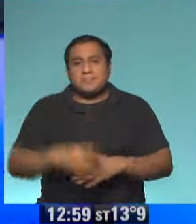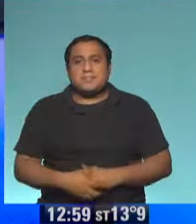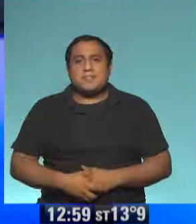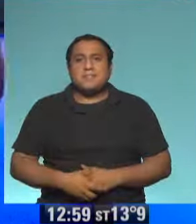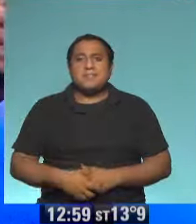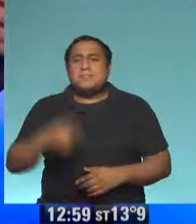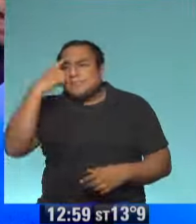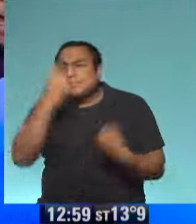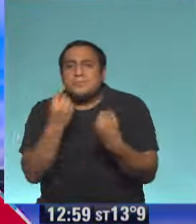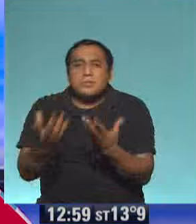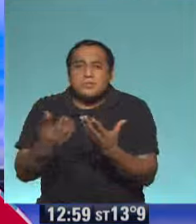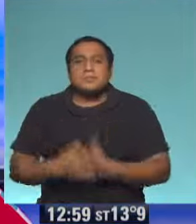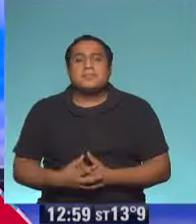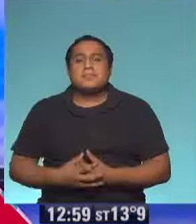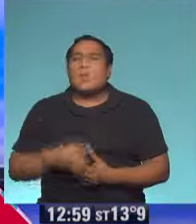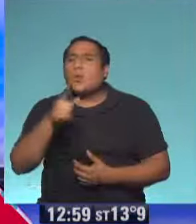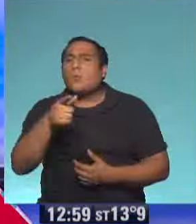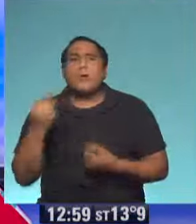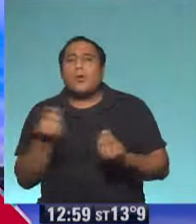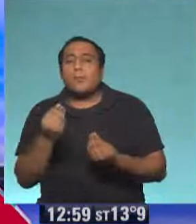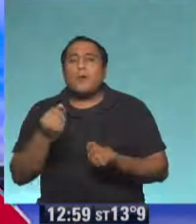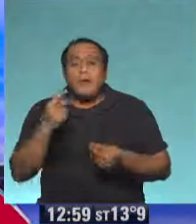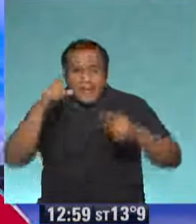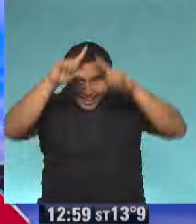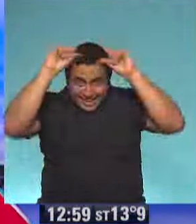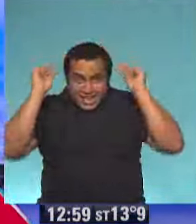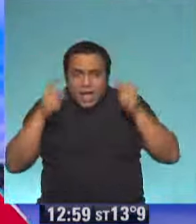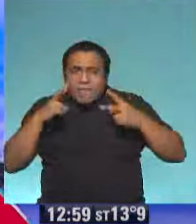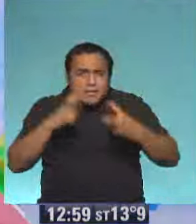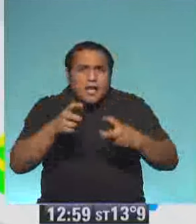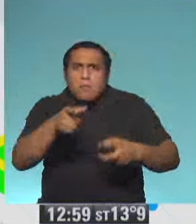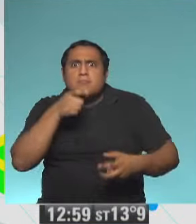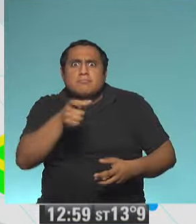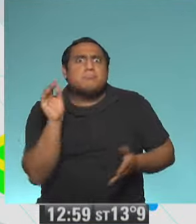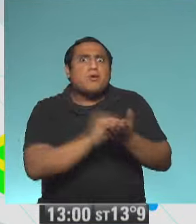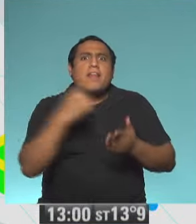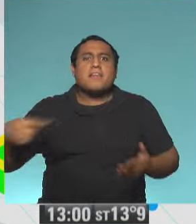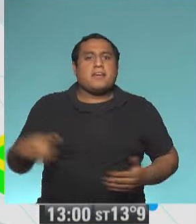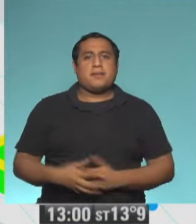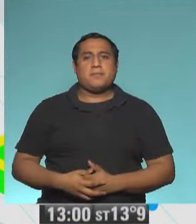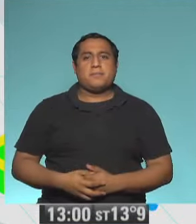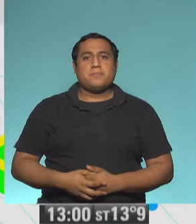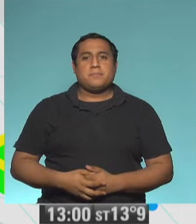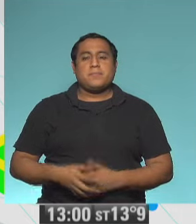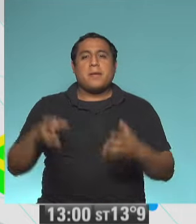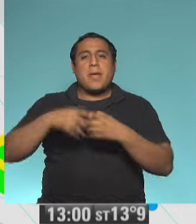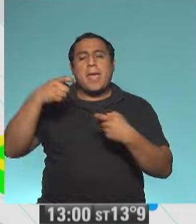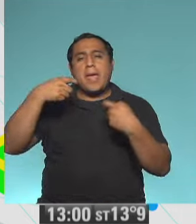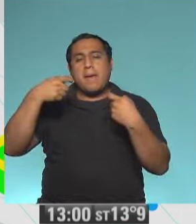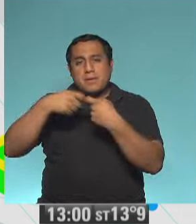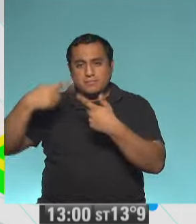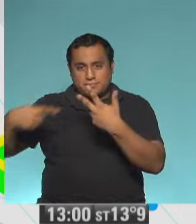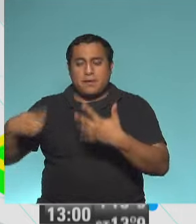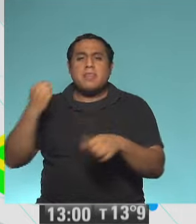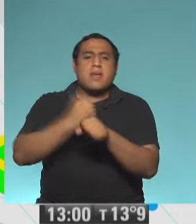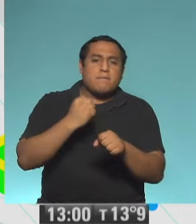le ¿y qué piensan los chicos? ¿Qué pusieron? ¿Qué respondieron en Nini Investiga, amigos y amigas? A ver qué respondieron. Las cooperativas pueden ser